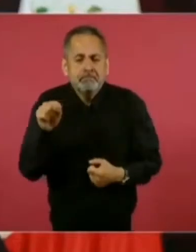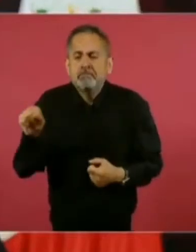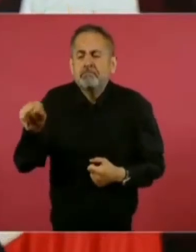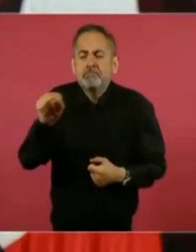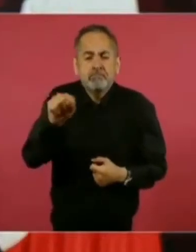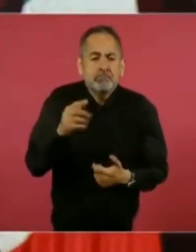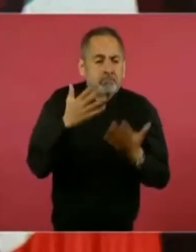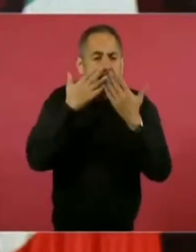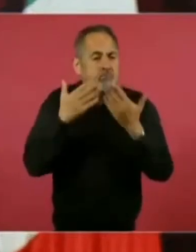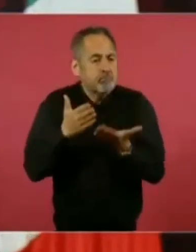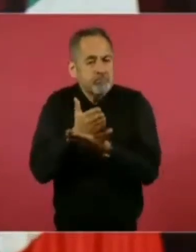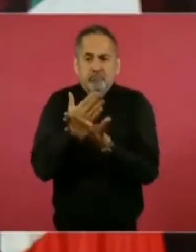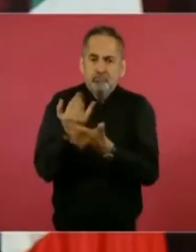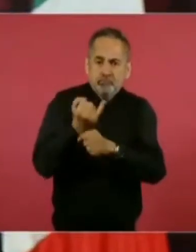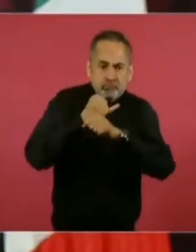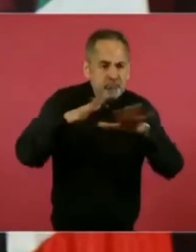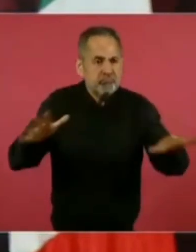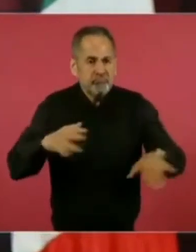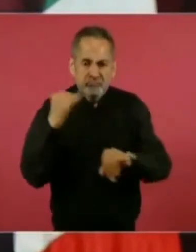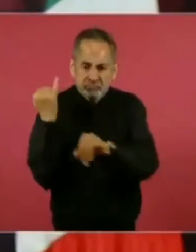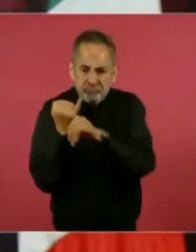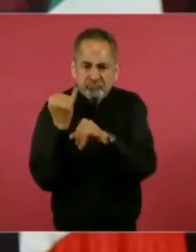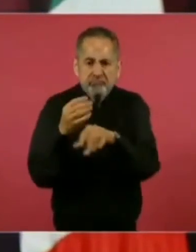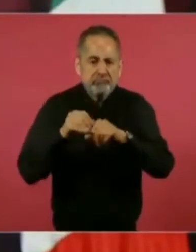acceso a los